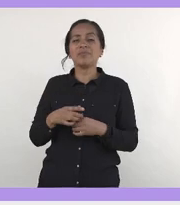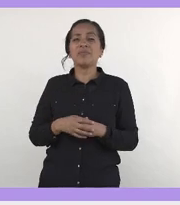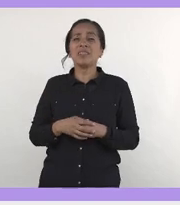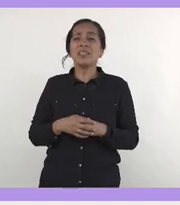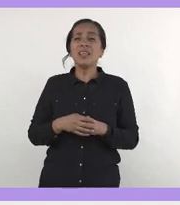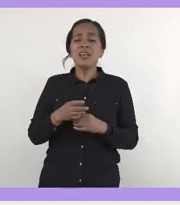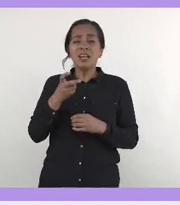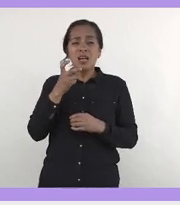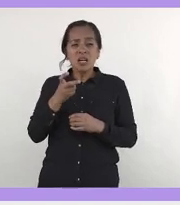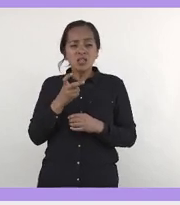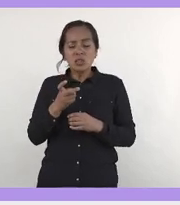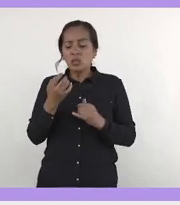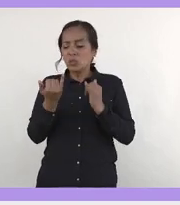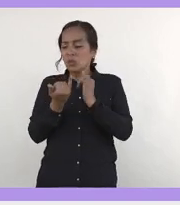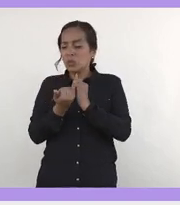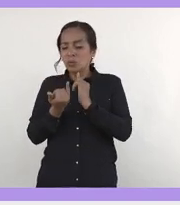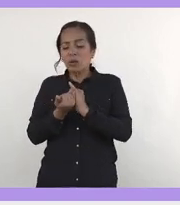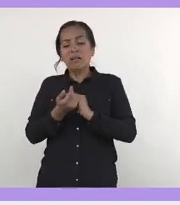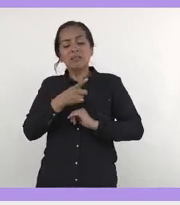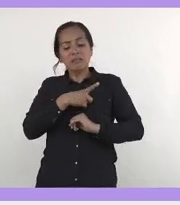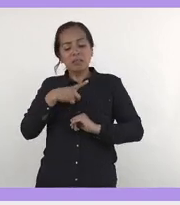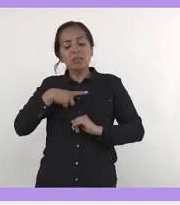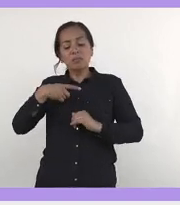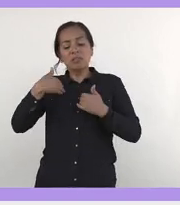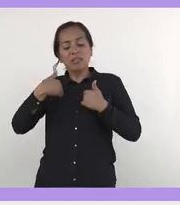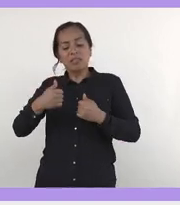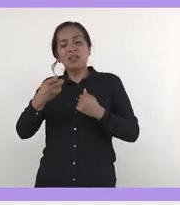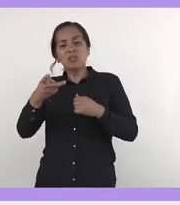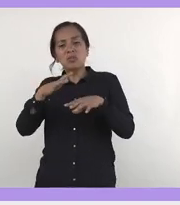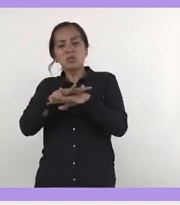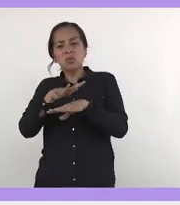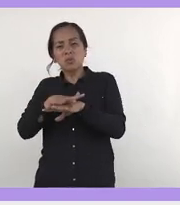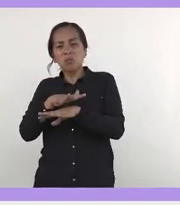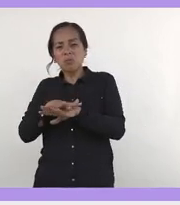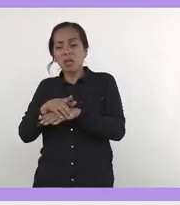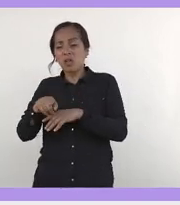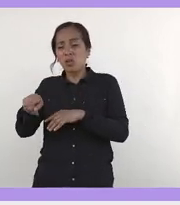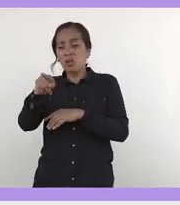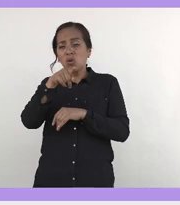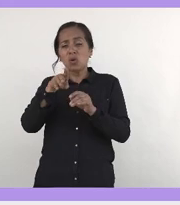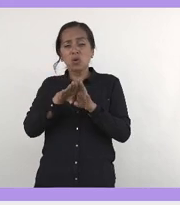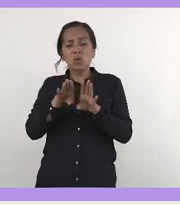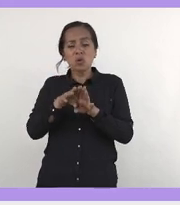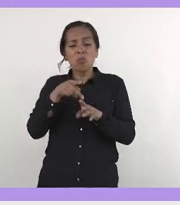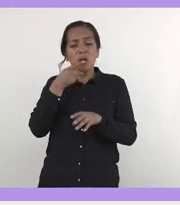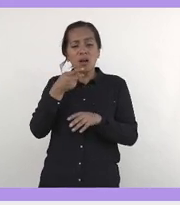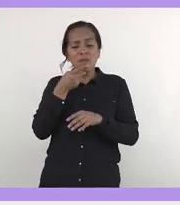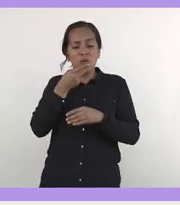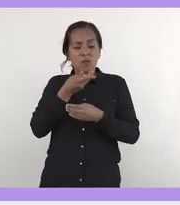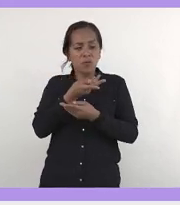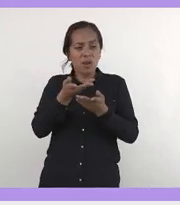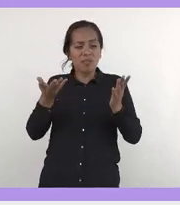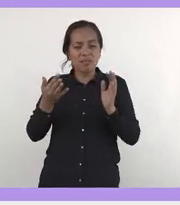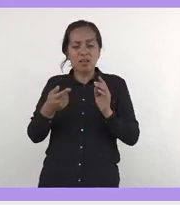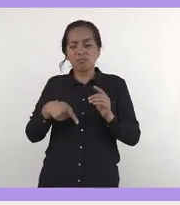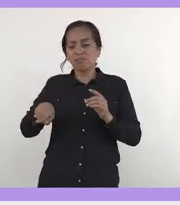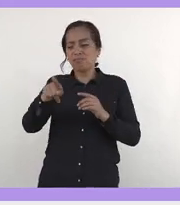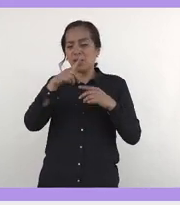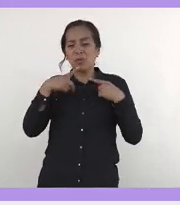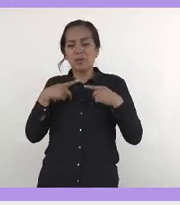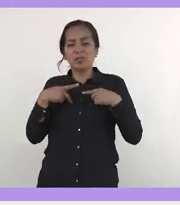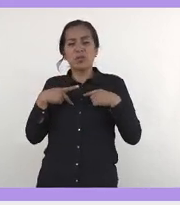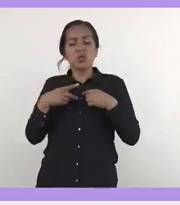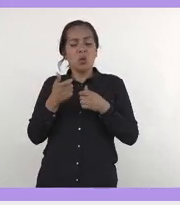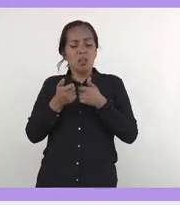no Y entonces hay que ser también conscientes de esos cambios no y vas a saber como saben perfectamente ustedes Cómo hablar ante un público o como hablar en el mensaje